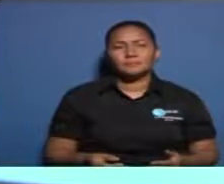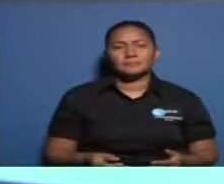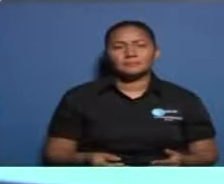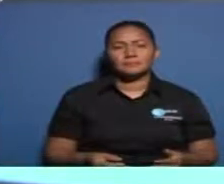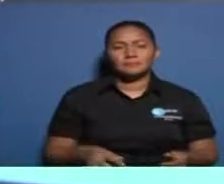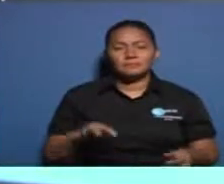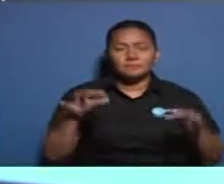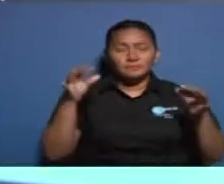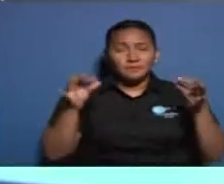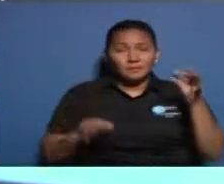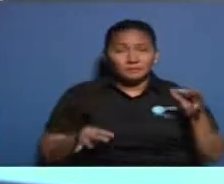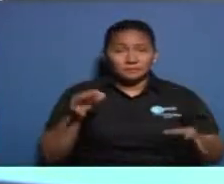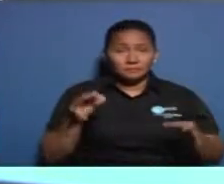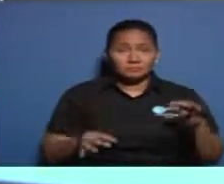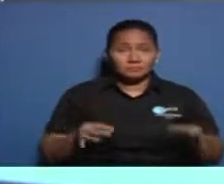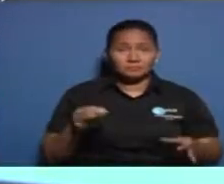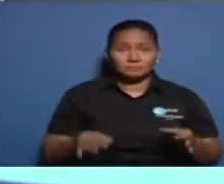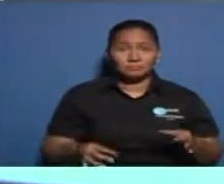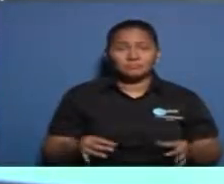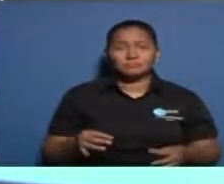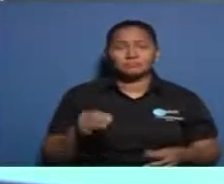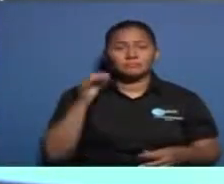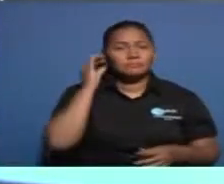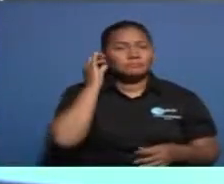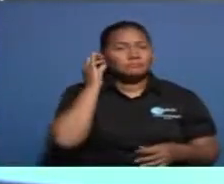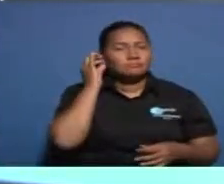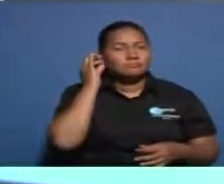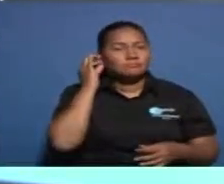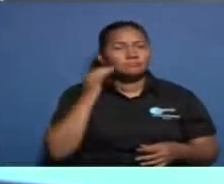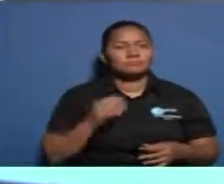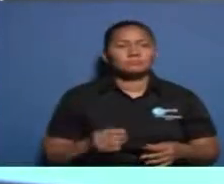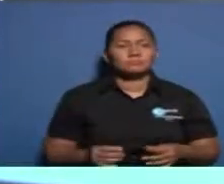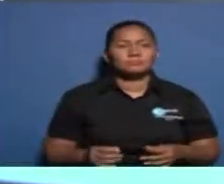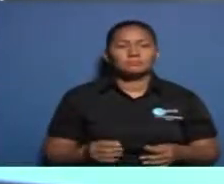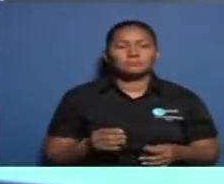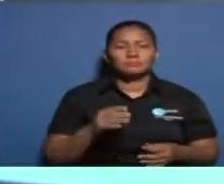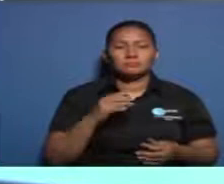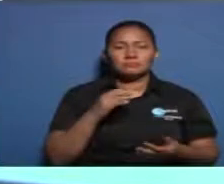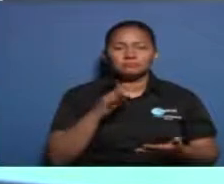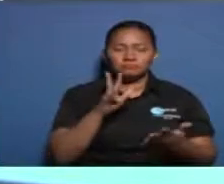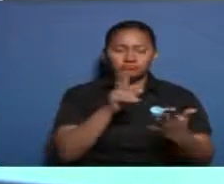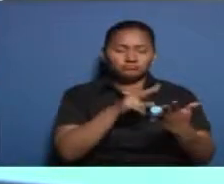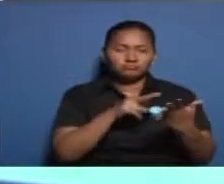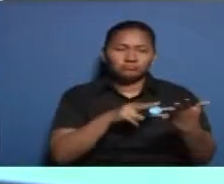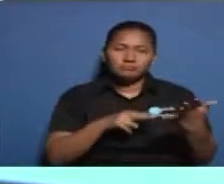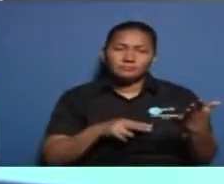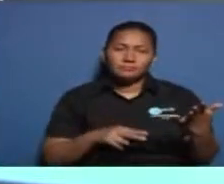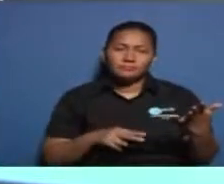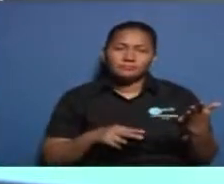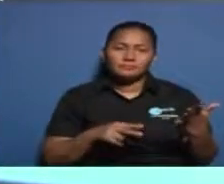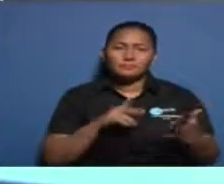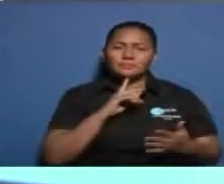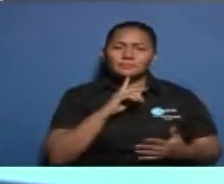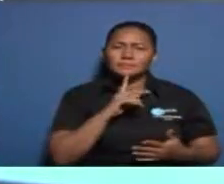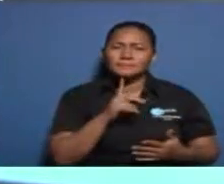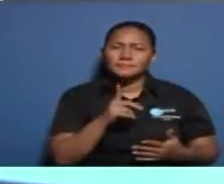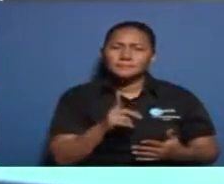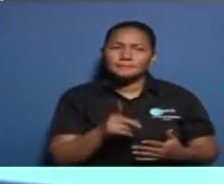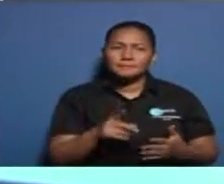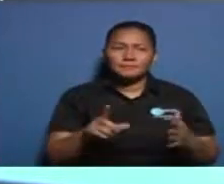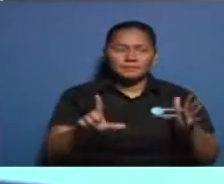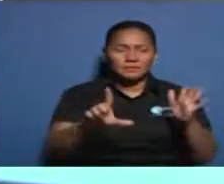abogada feminista les recomiendo que la puedan leer alda facio nos dice que las normas también tienen impacto en